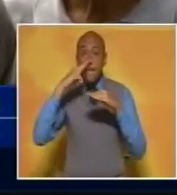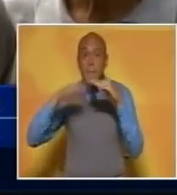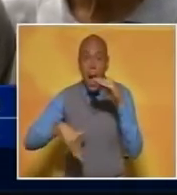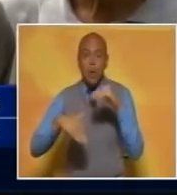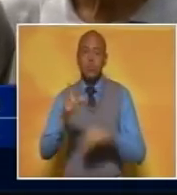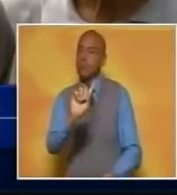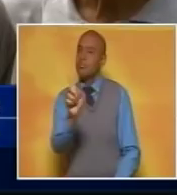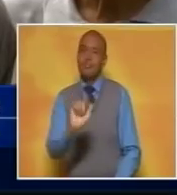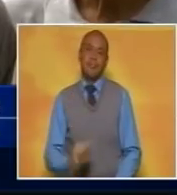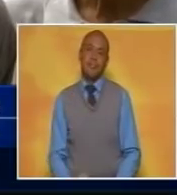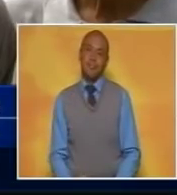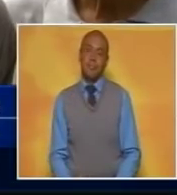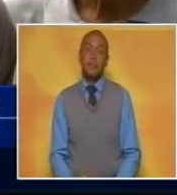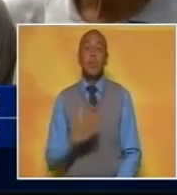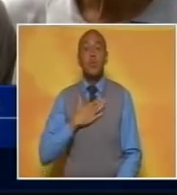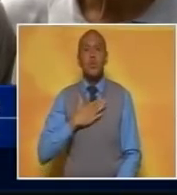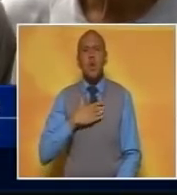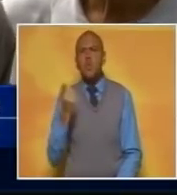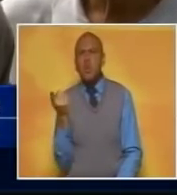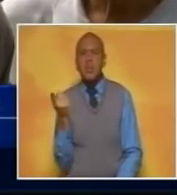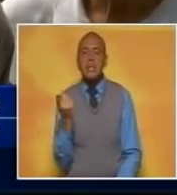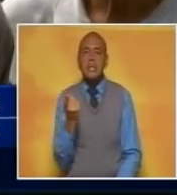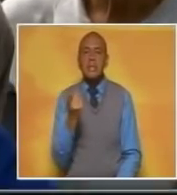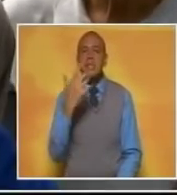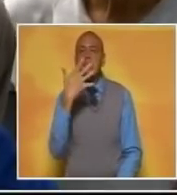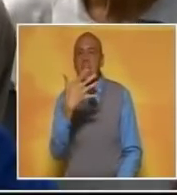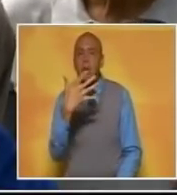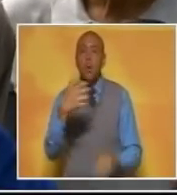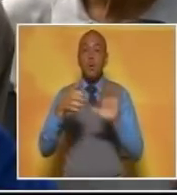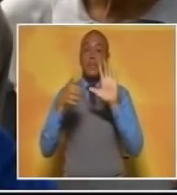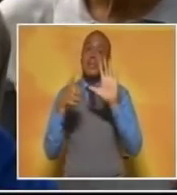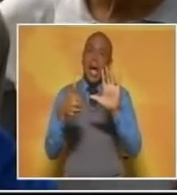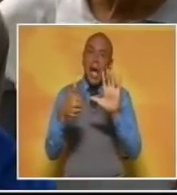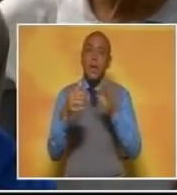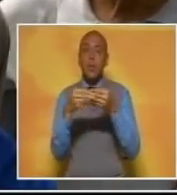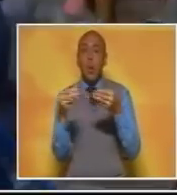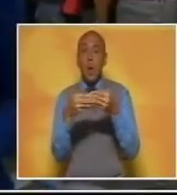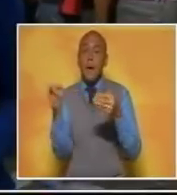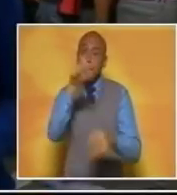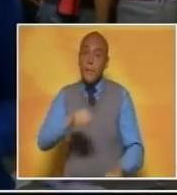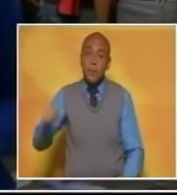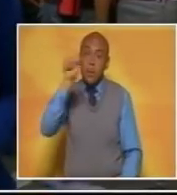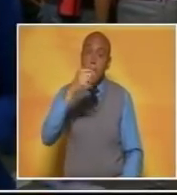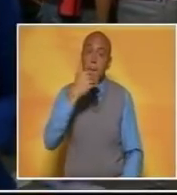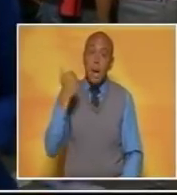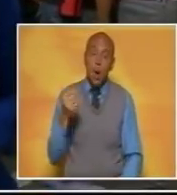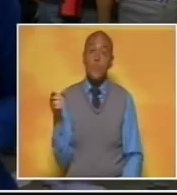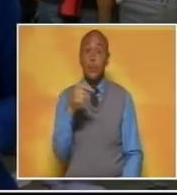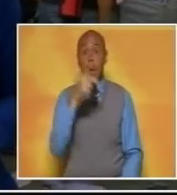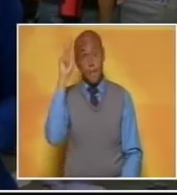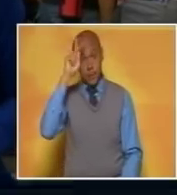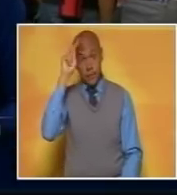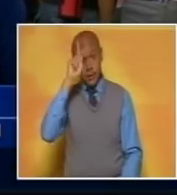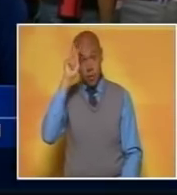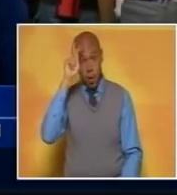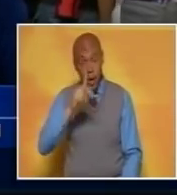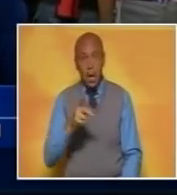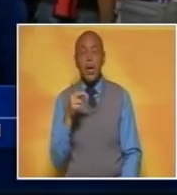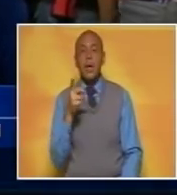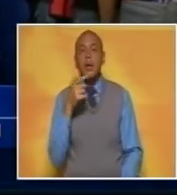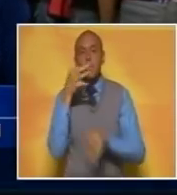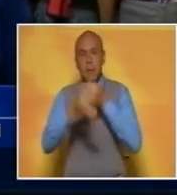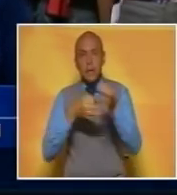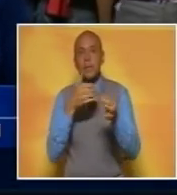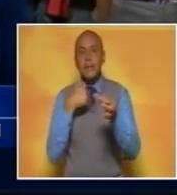nosotros tenemos una asignación aproximada de $5 y $6 mensuales. Los docentes reiteraron que exigen condiciones laborales